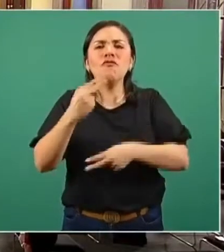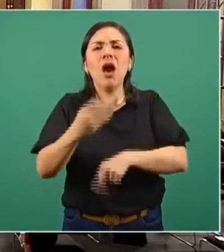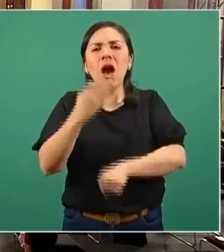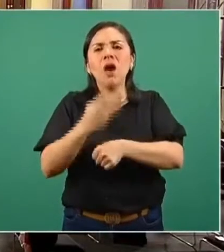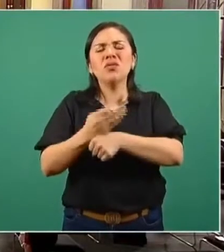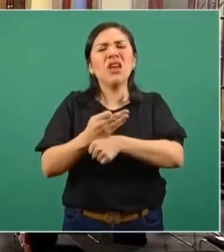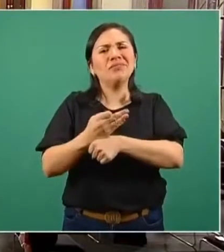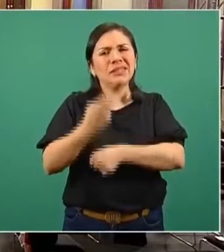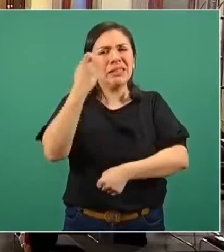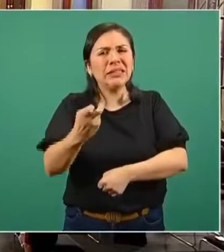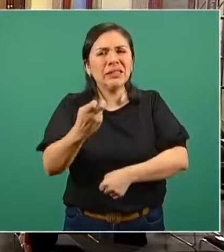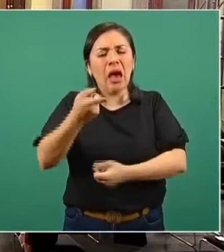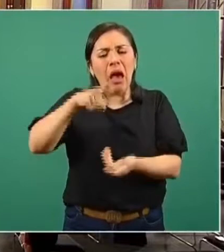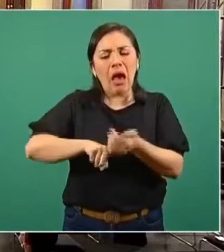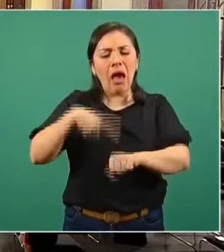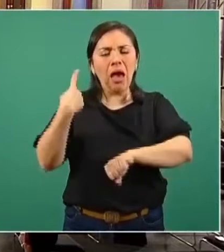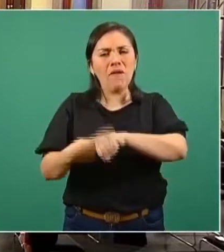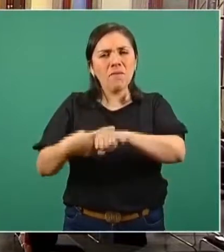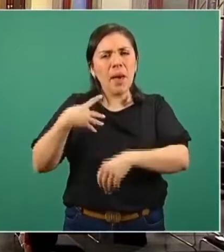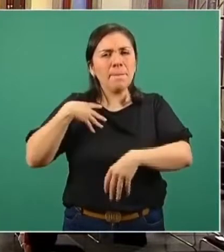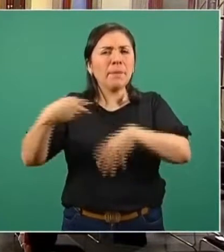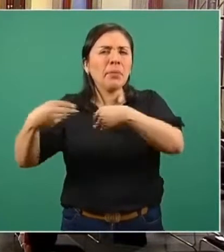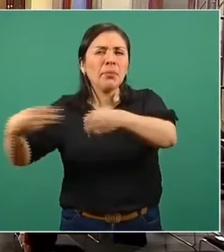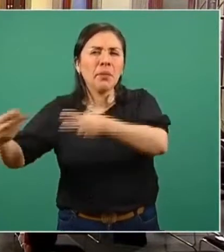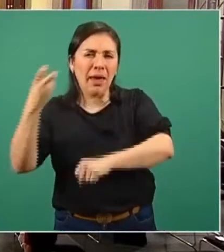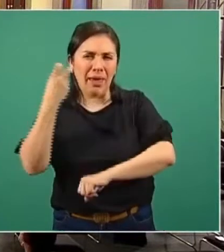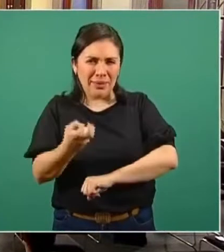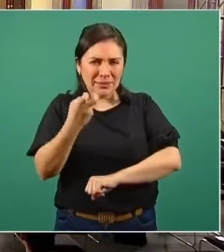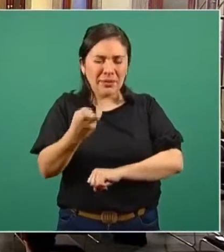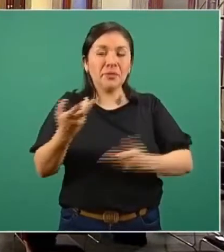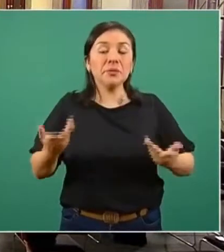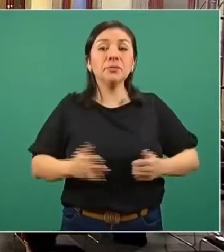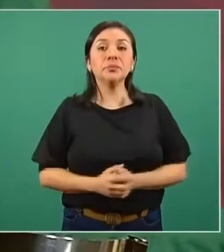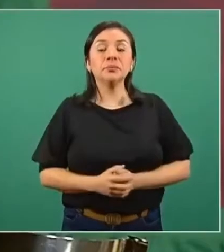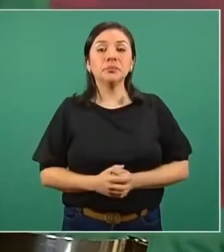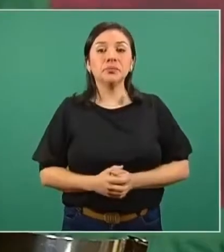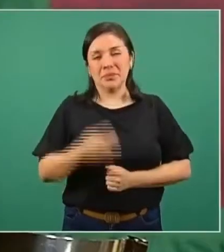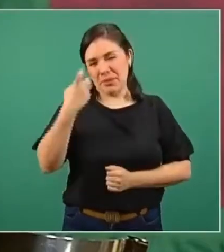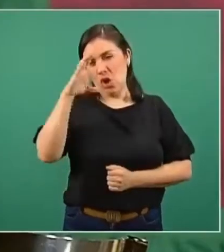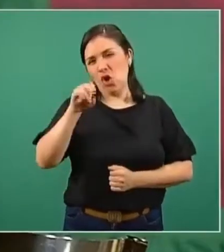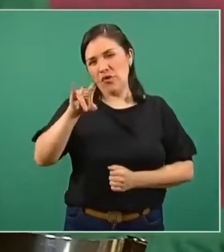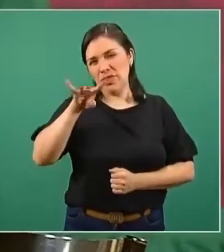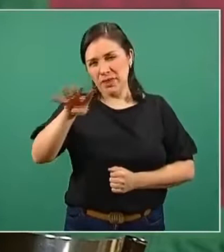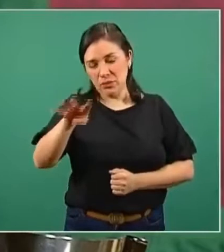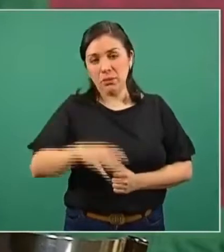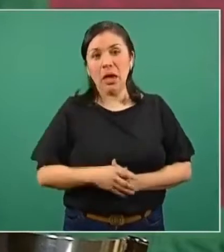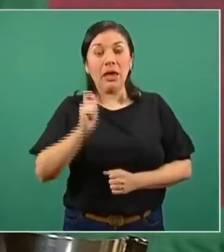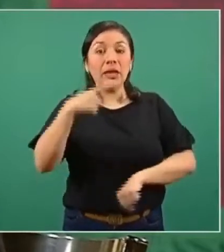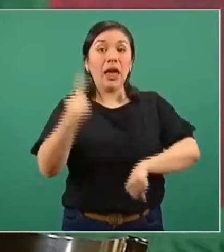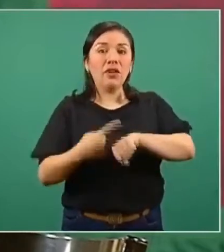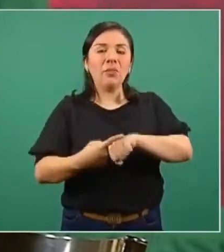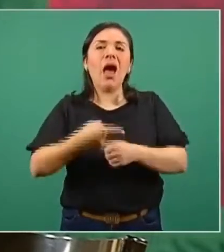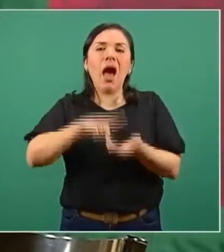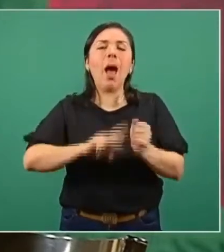el panorama epidemiológico de la epidemia de la COVID-19, enfermedad causada por el